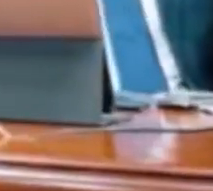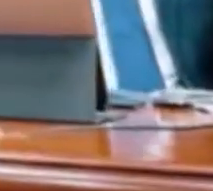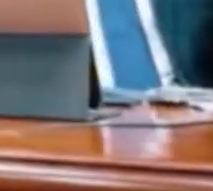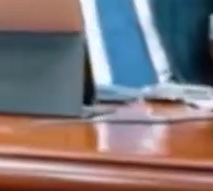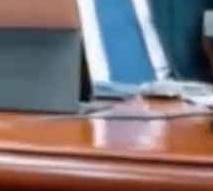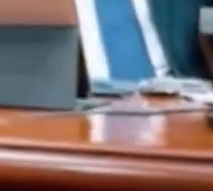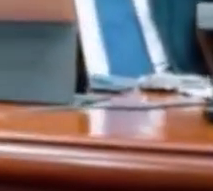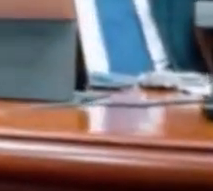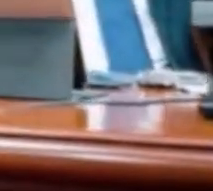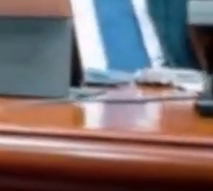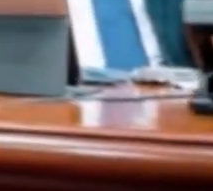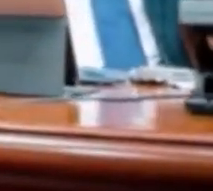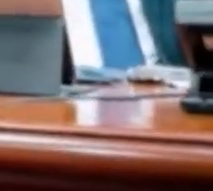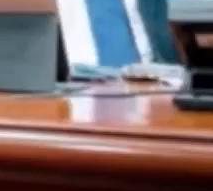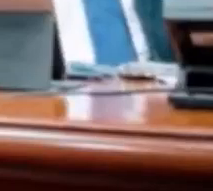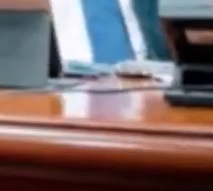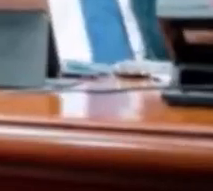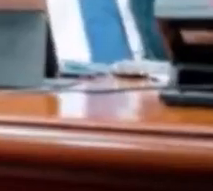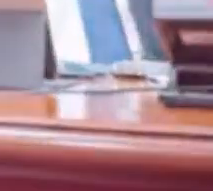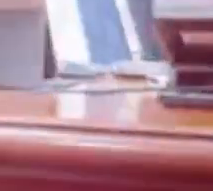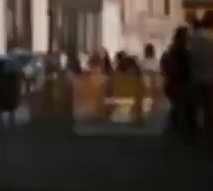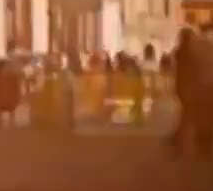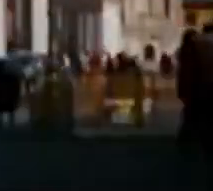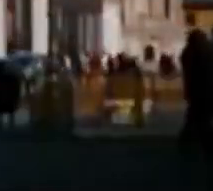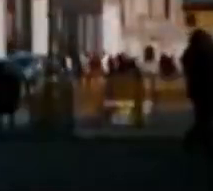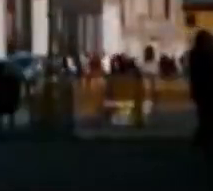mesa directiva que me honro en presidir.